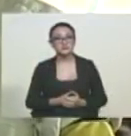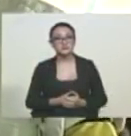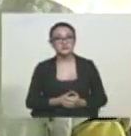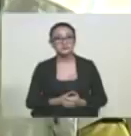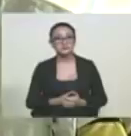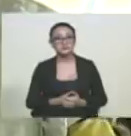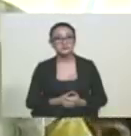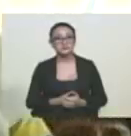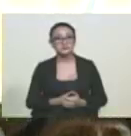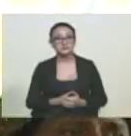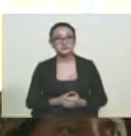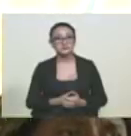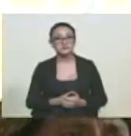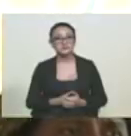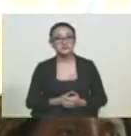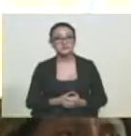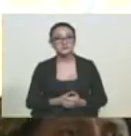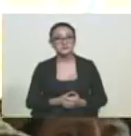¿Ah?